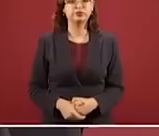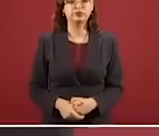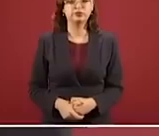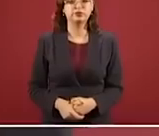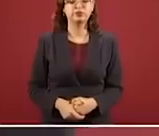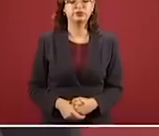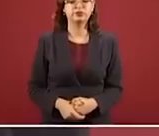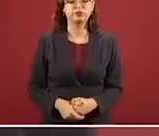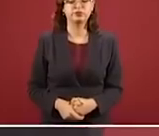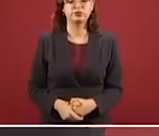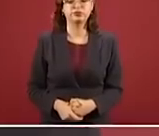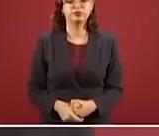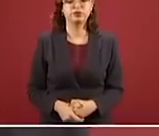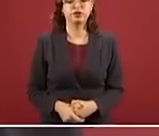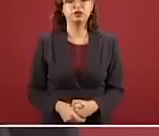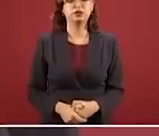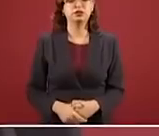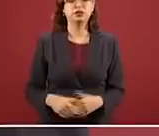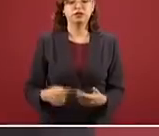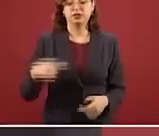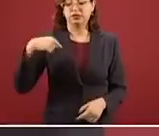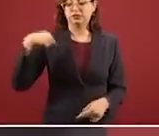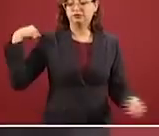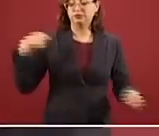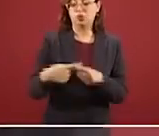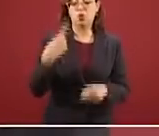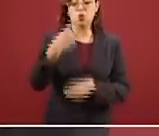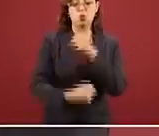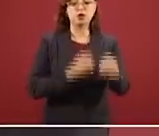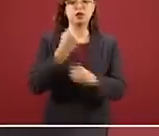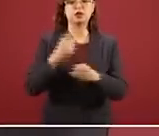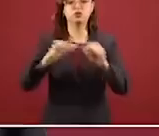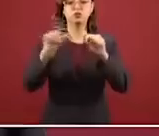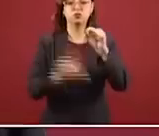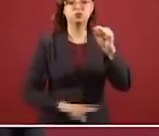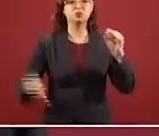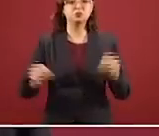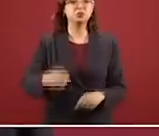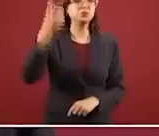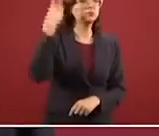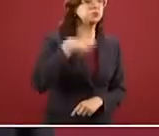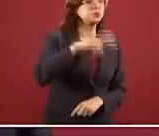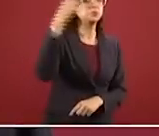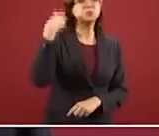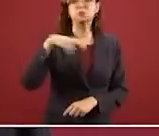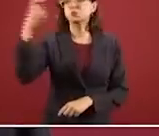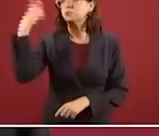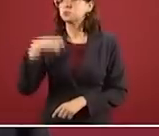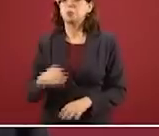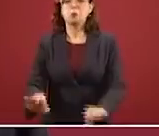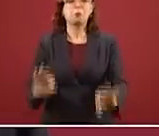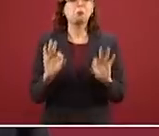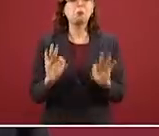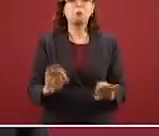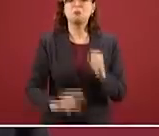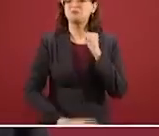yo he viajado todo este año por el país, no he tenido ningún problema, afortunadamente,